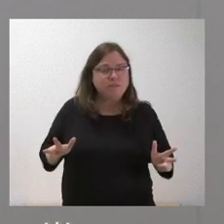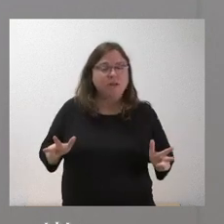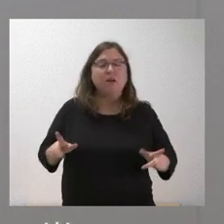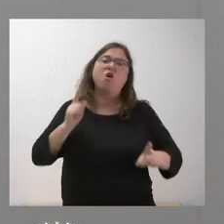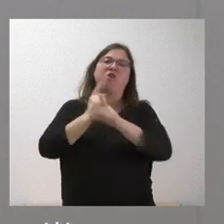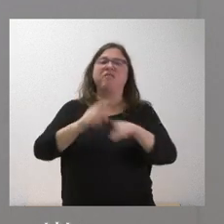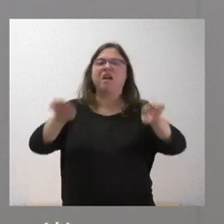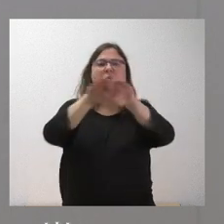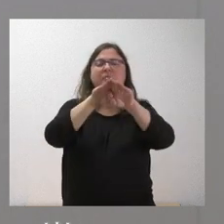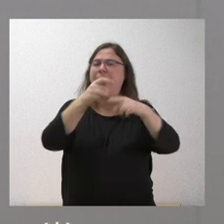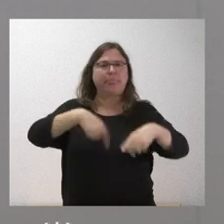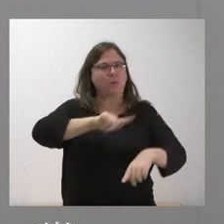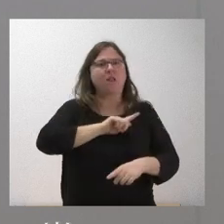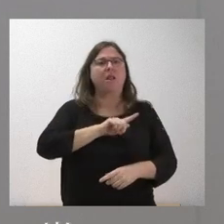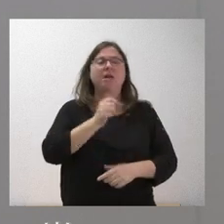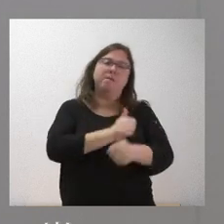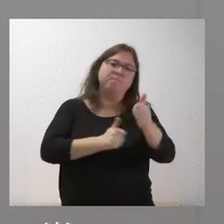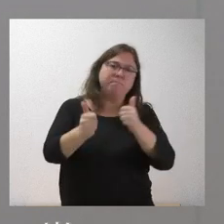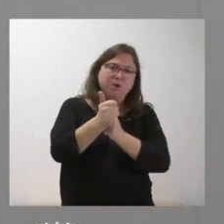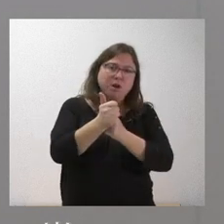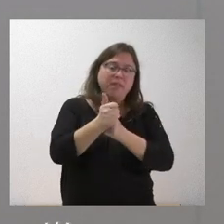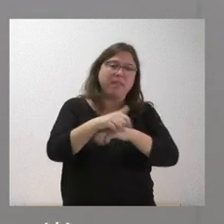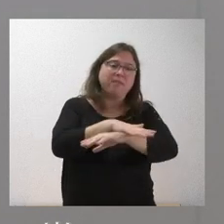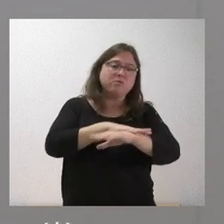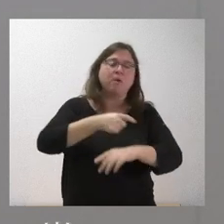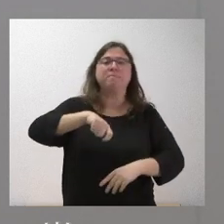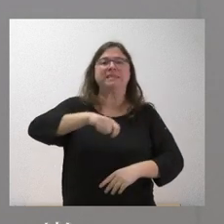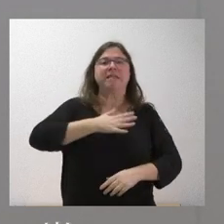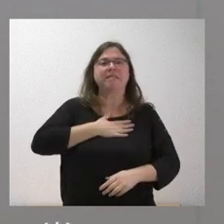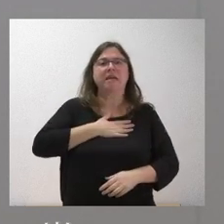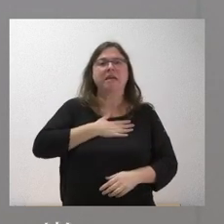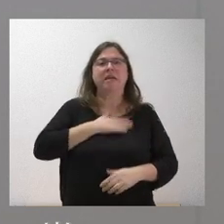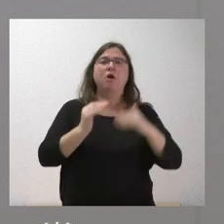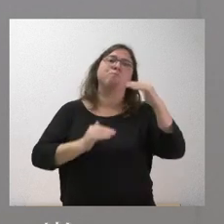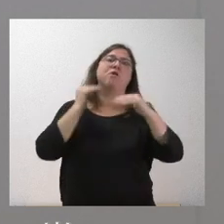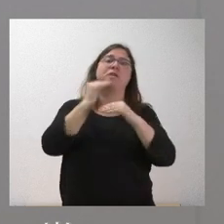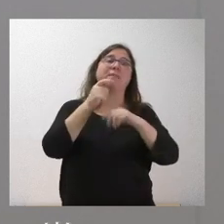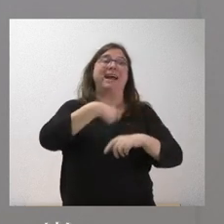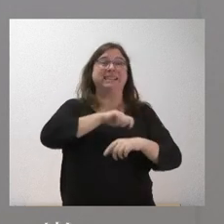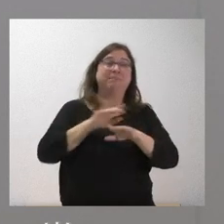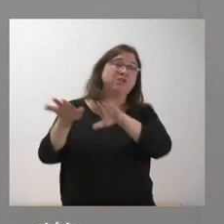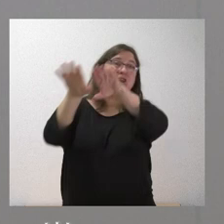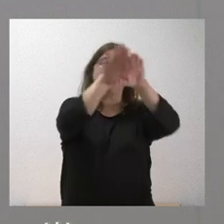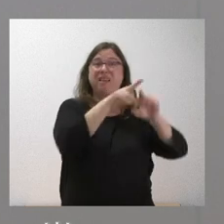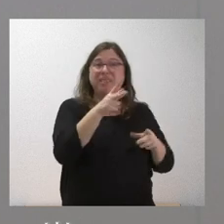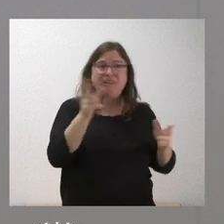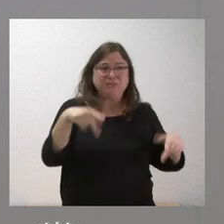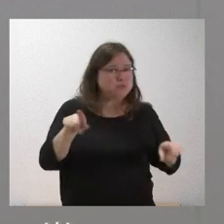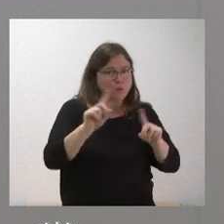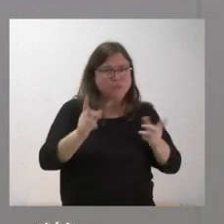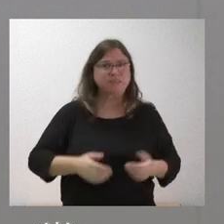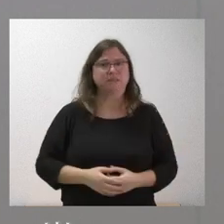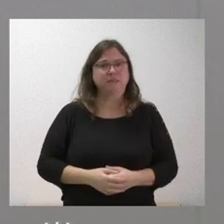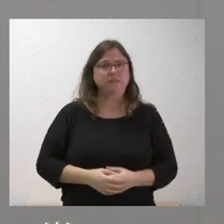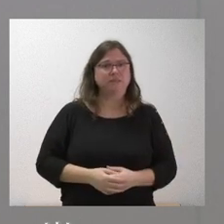hay un gobierno que está anteponiendo la presidencia del gobierno del de España por encima de que todos los españoles tengan los mismos derechos vivan donde vivan